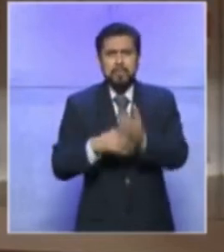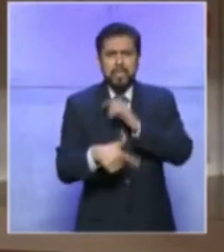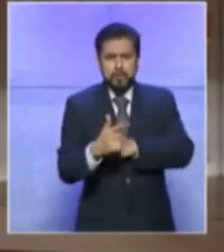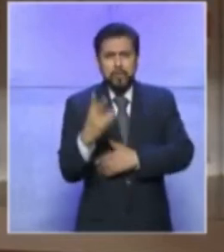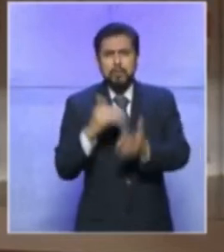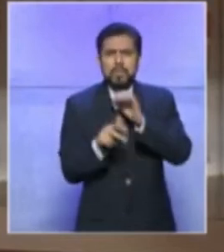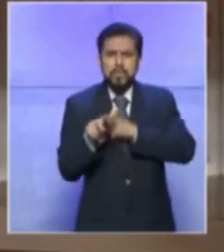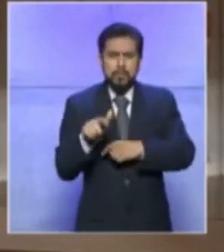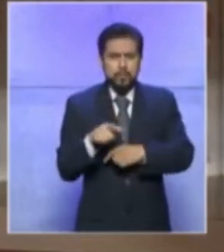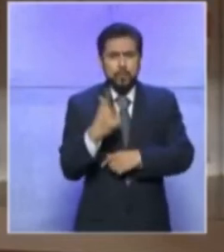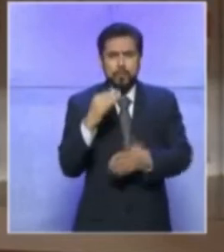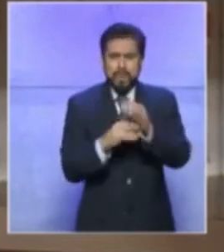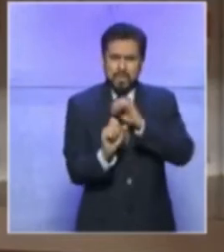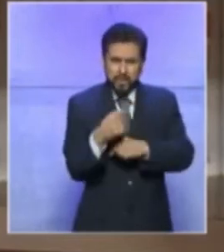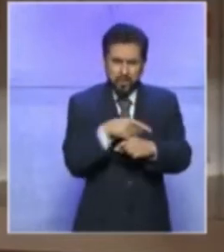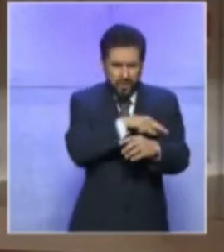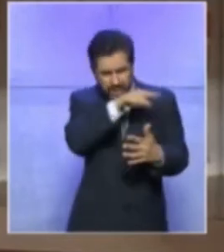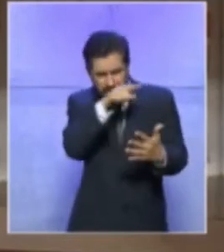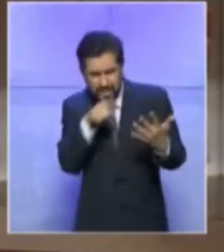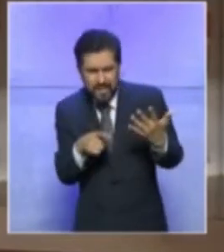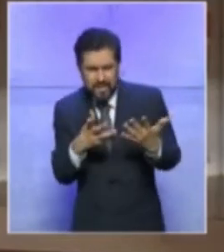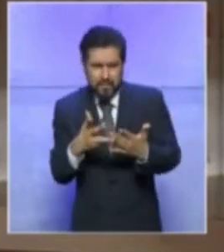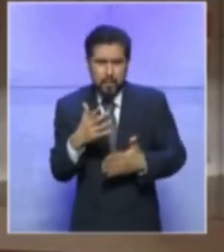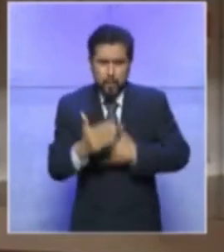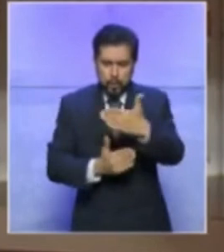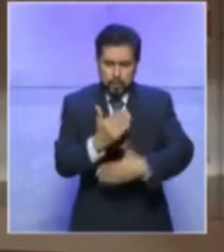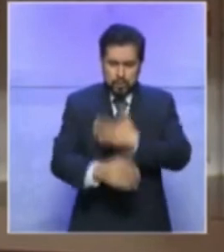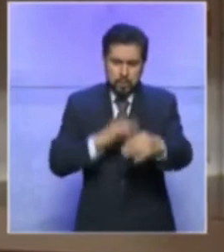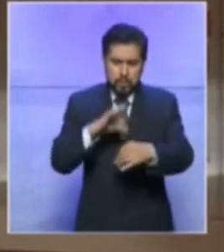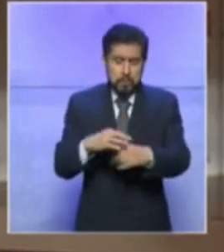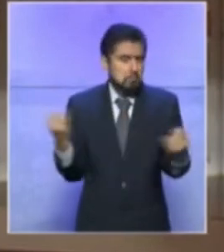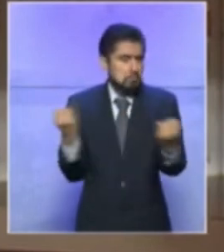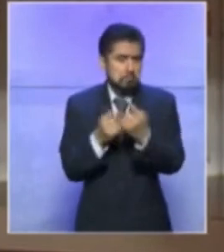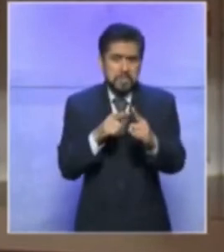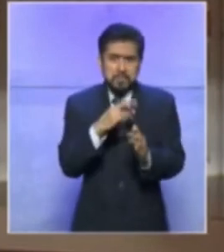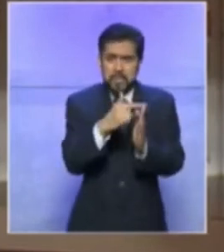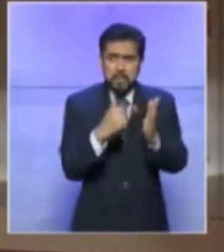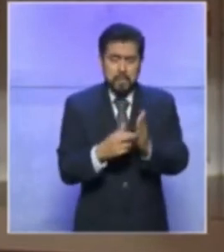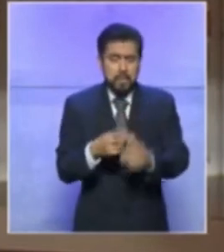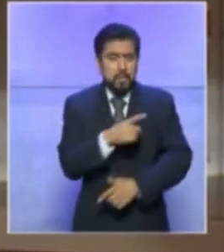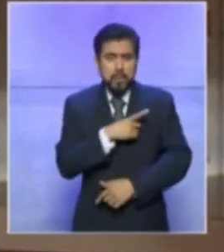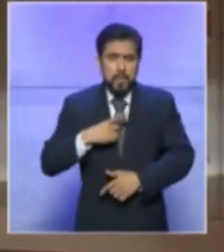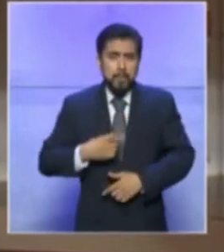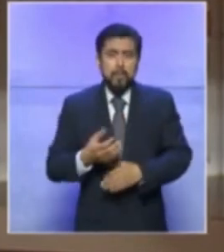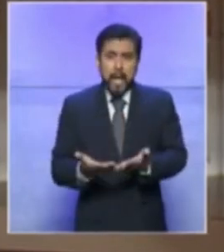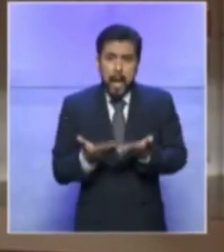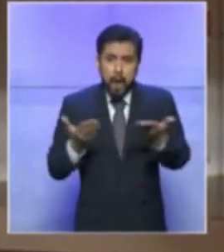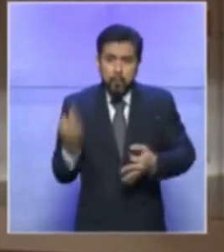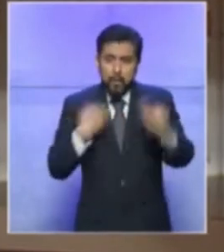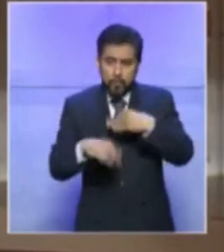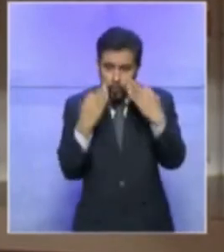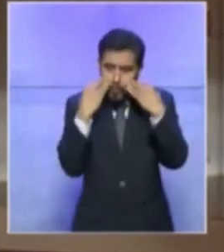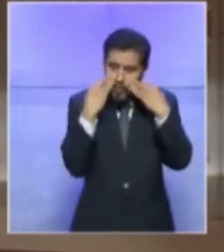y 2021. Que la culminación de este proceso electoral a través de esta resolución sirva como testimonio de la eficacia de